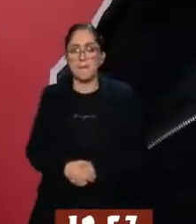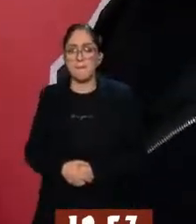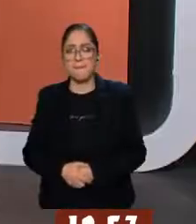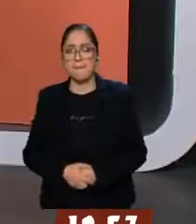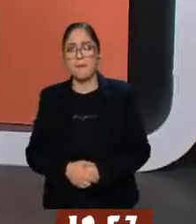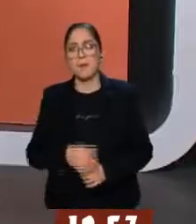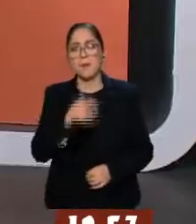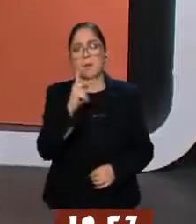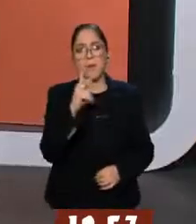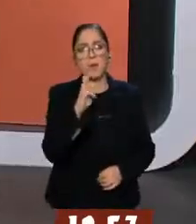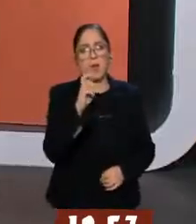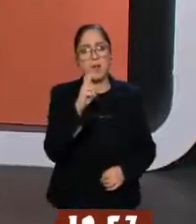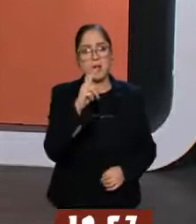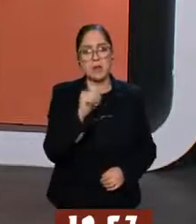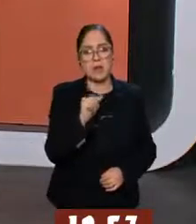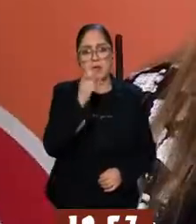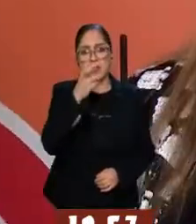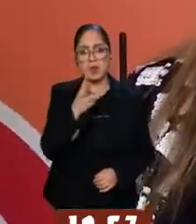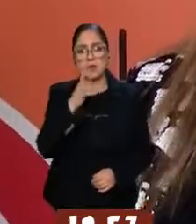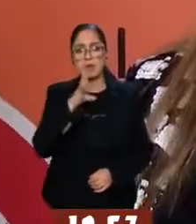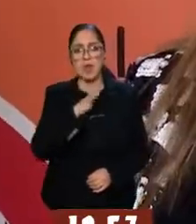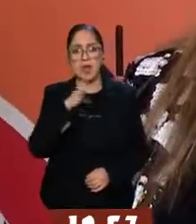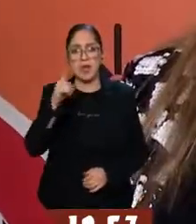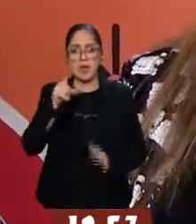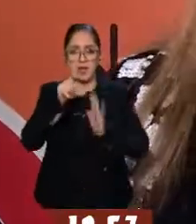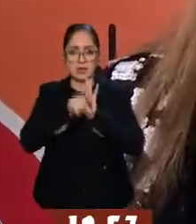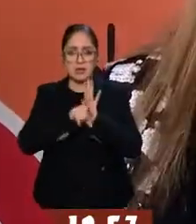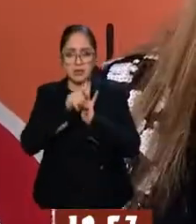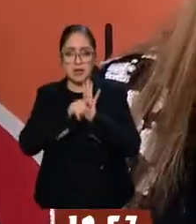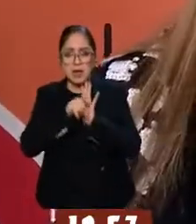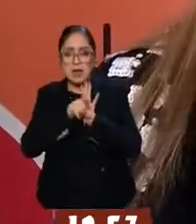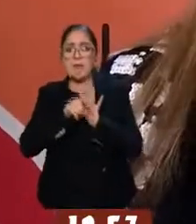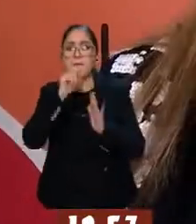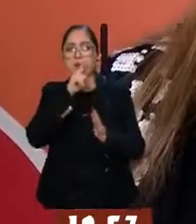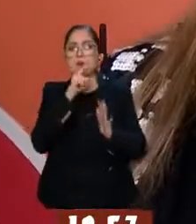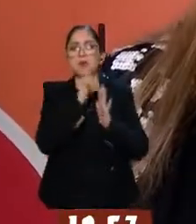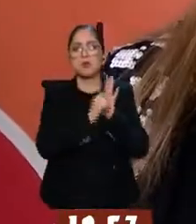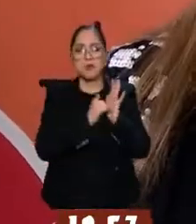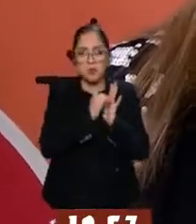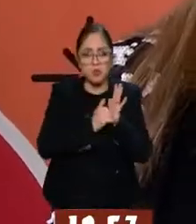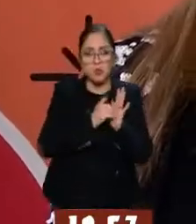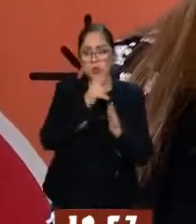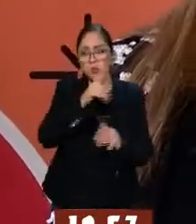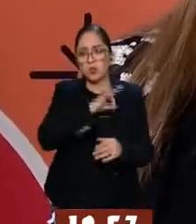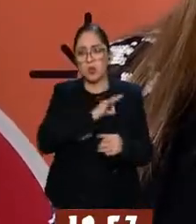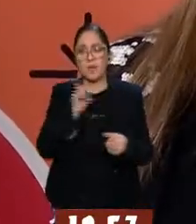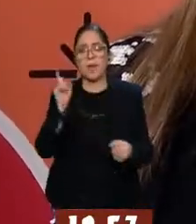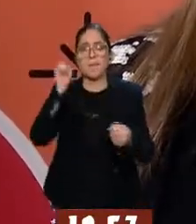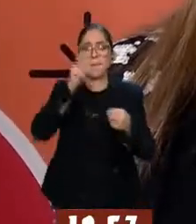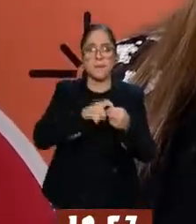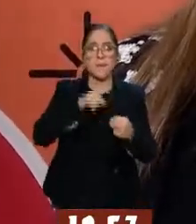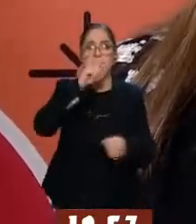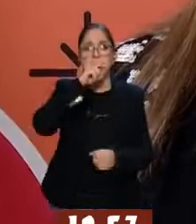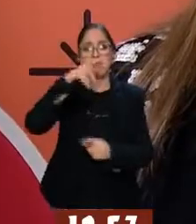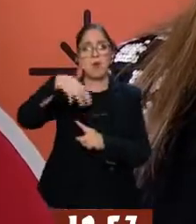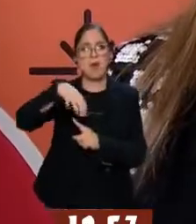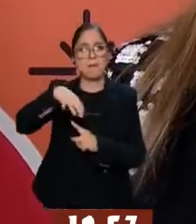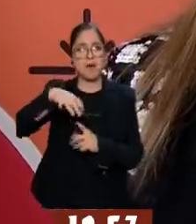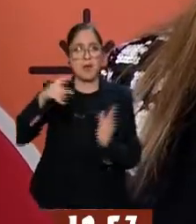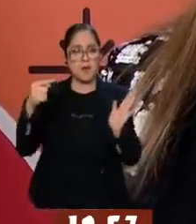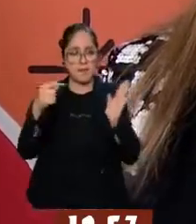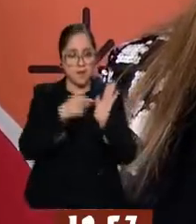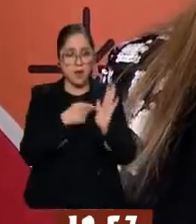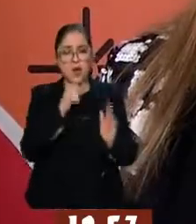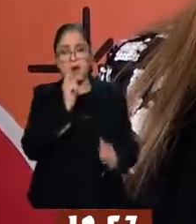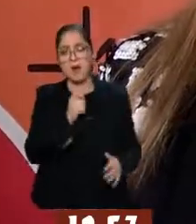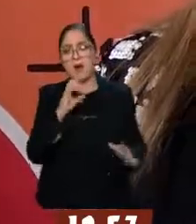Puerta 3.3, estamos en Instagram, Puerta 3.3, en YouTube, Puerta 3, suscríbase, like a la campanita, en el club